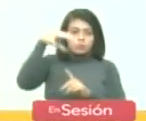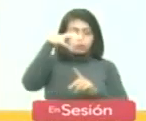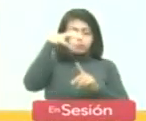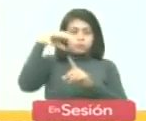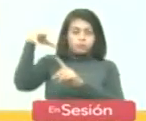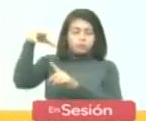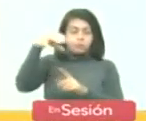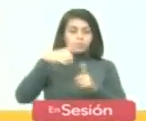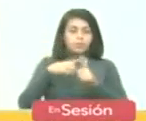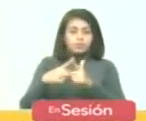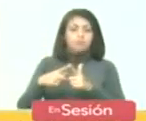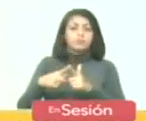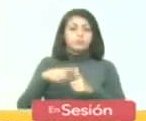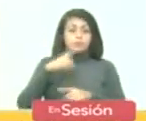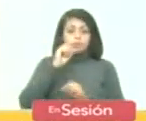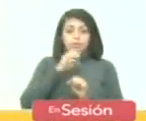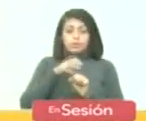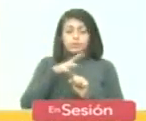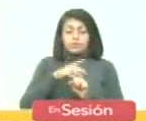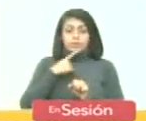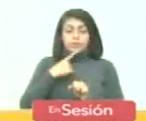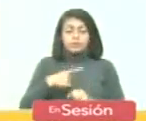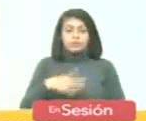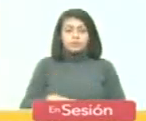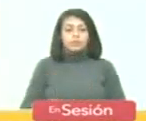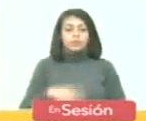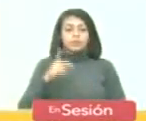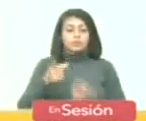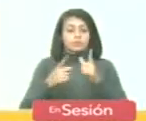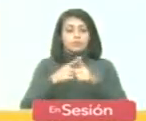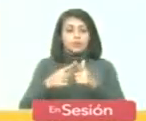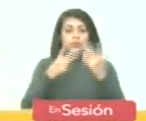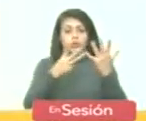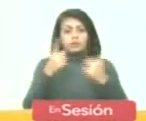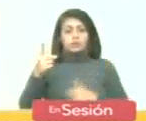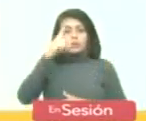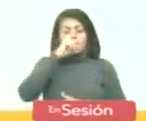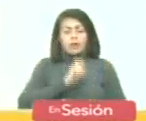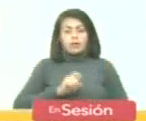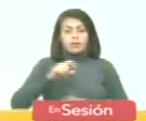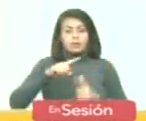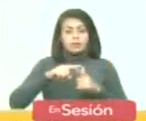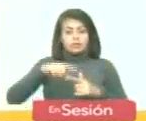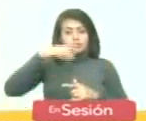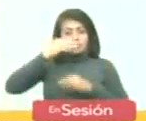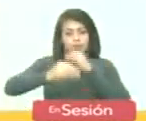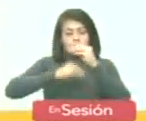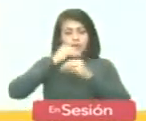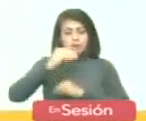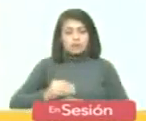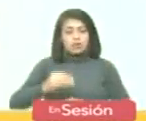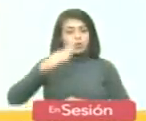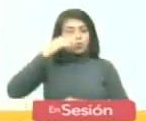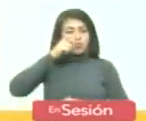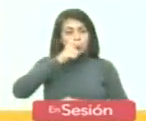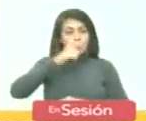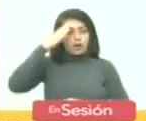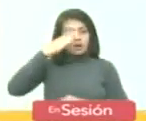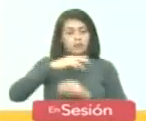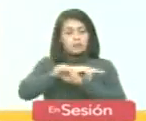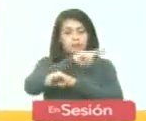octocóptero mientras pronunciaba un discurso en ocasión del 81 aniversario de la creación de la Guardia